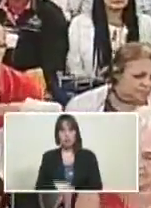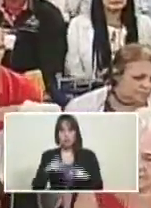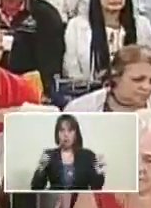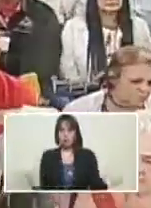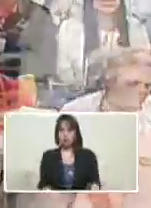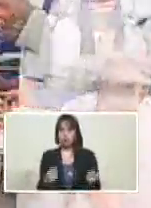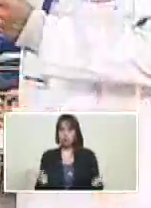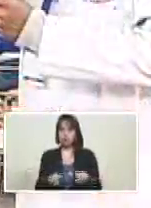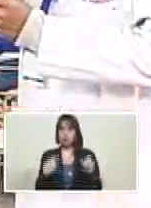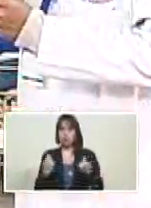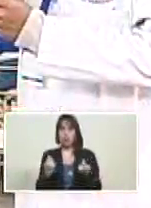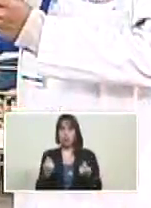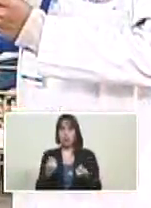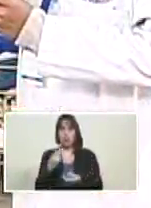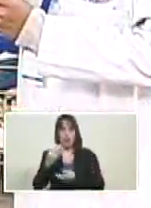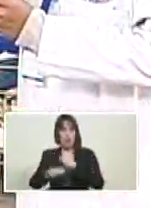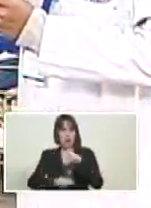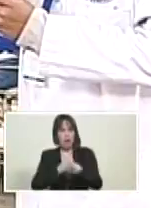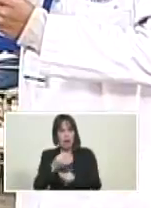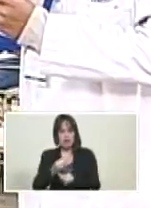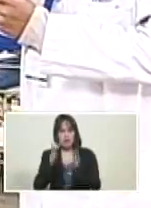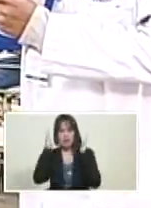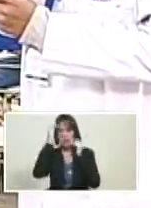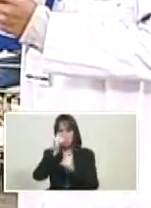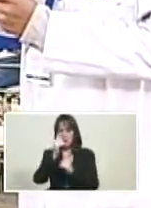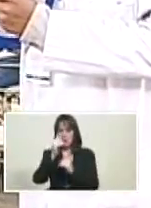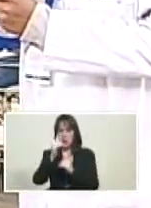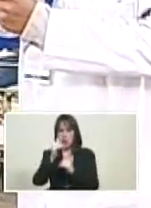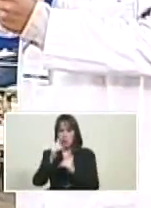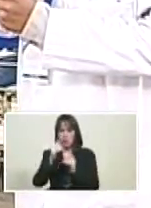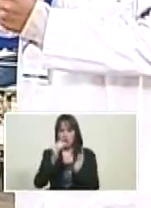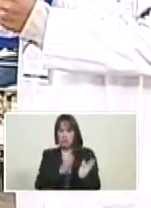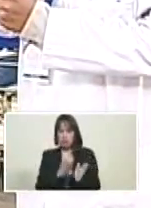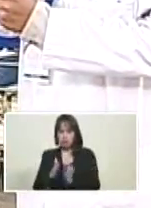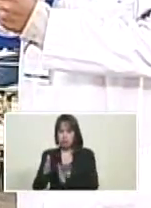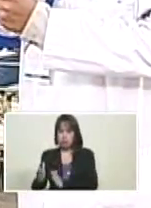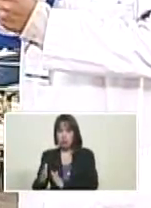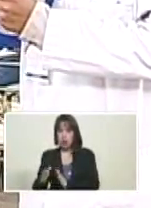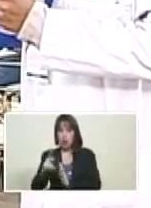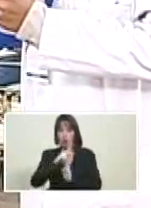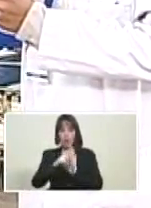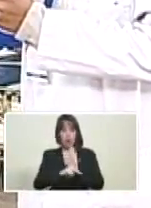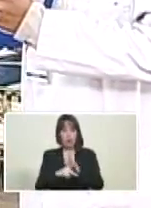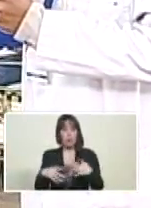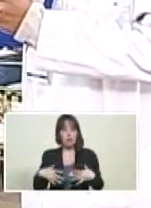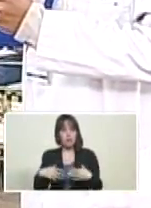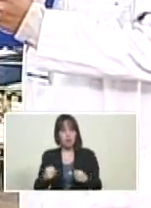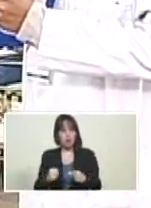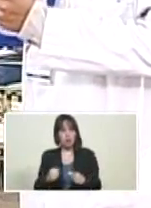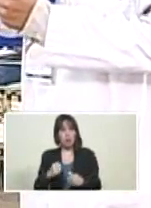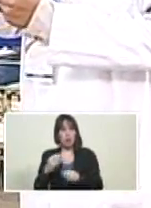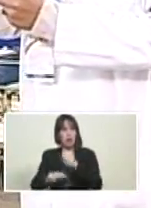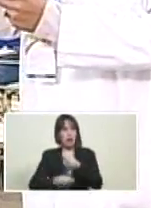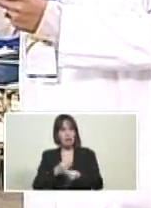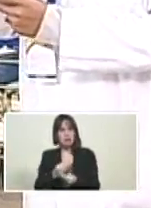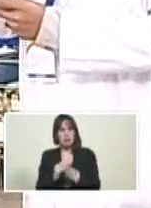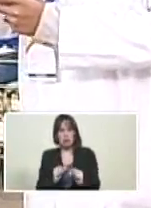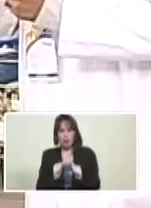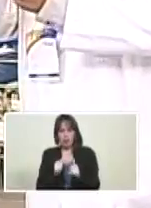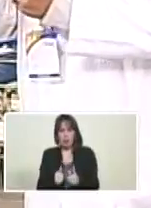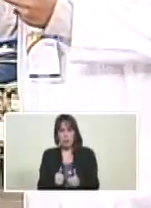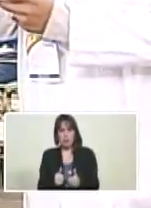reimpulsar el cumplimiento de los protocolos de atención para cada uno de los programas de salud ejecutándose desde la